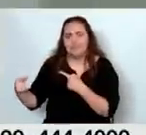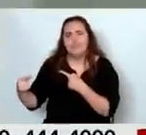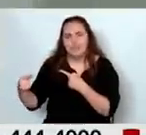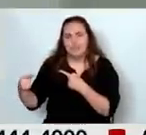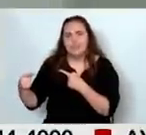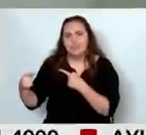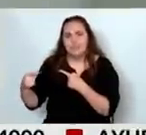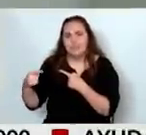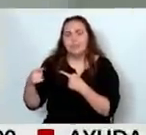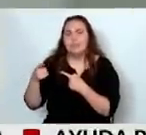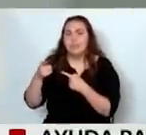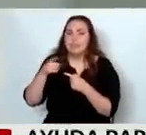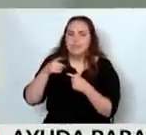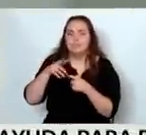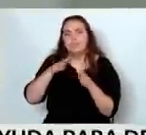desde aceptarlo,